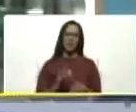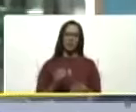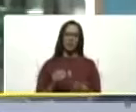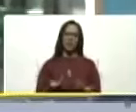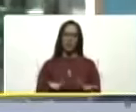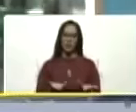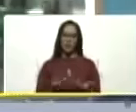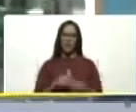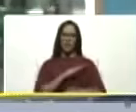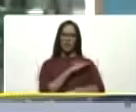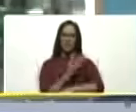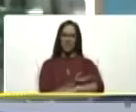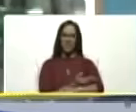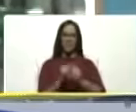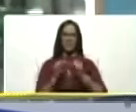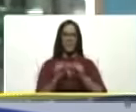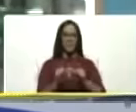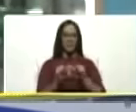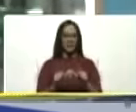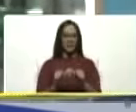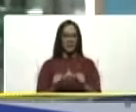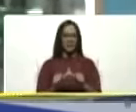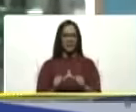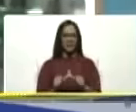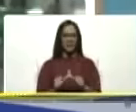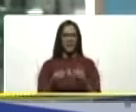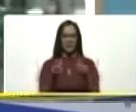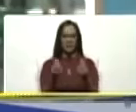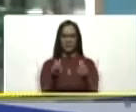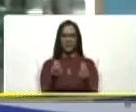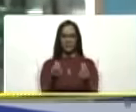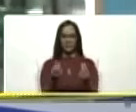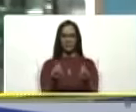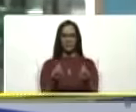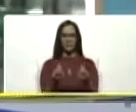permanente del devenir económico.